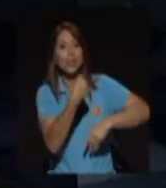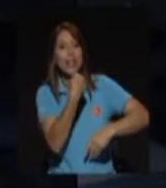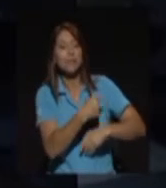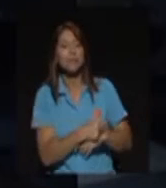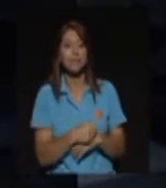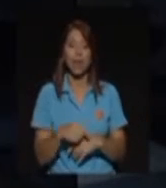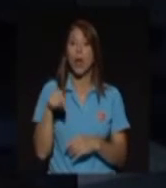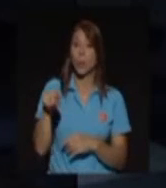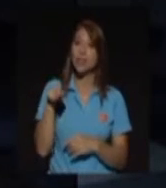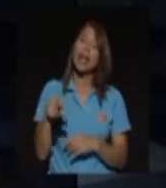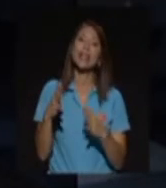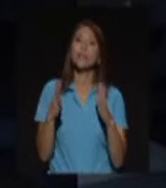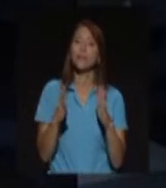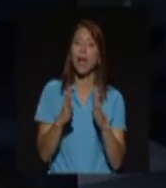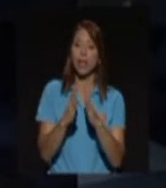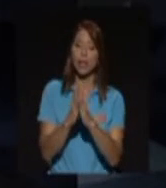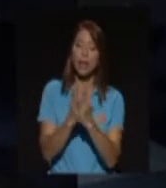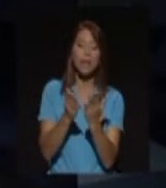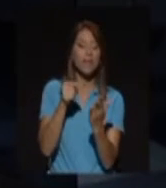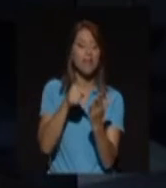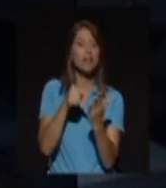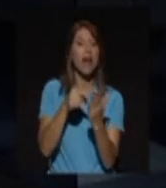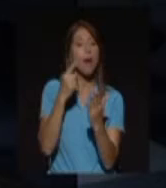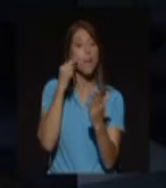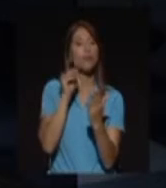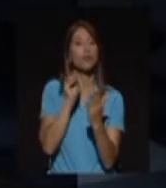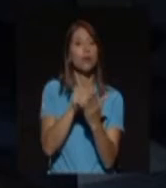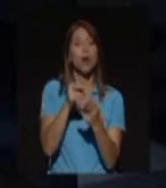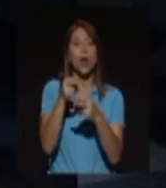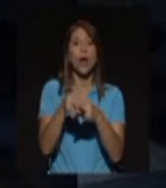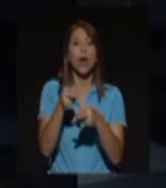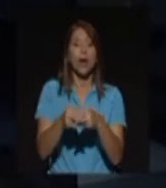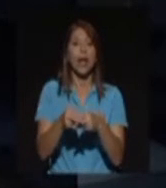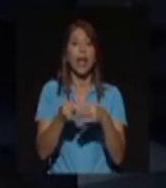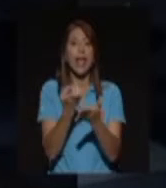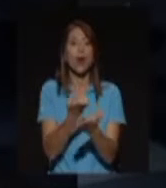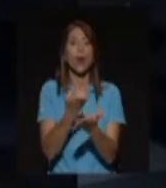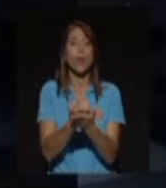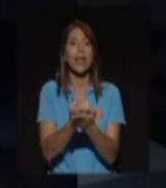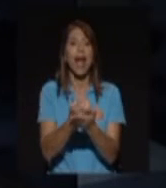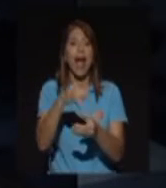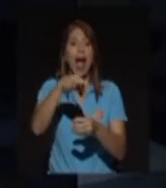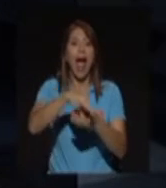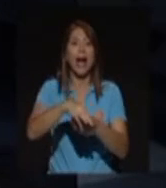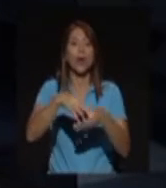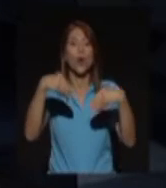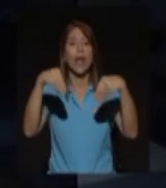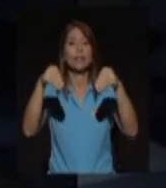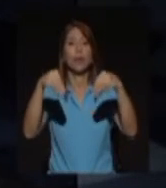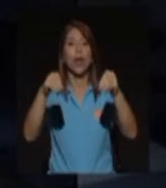nació lo que en la literatura llamamos una economía agroexportadora, agro, porque lo que exportamos